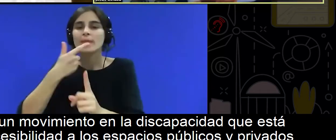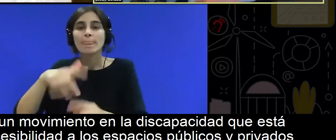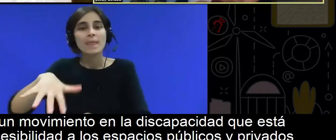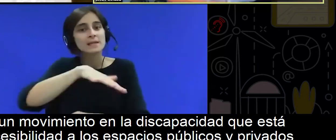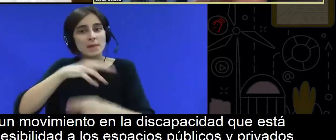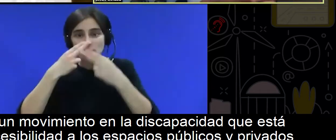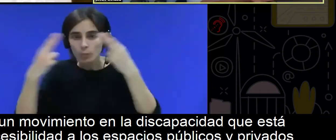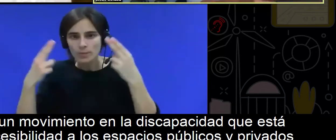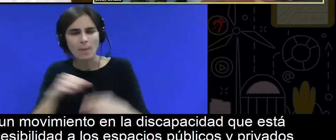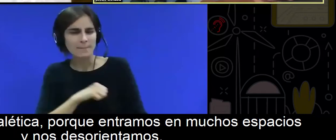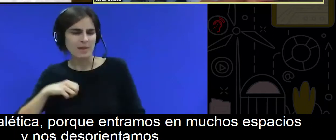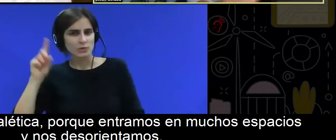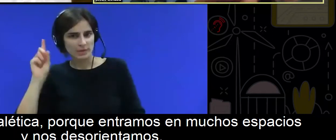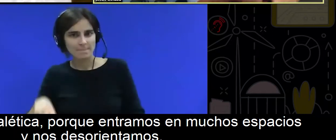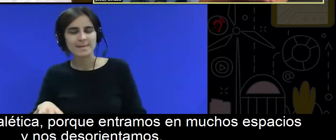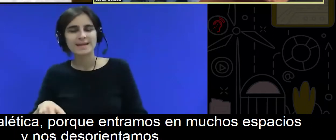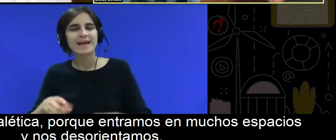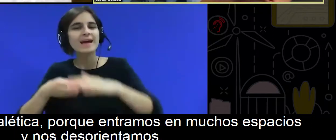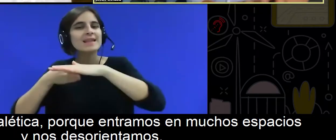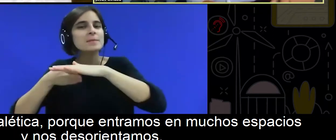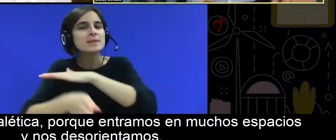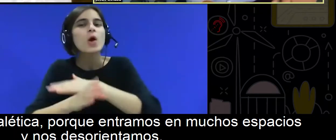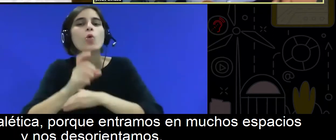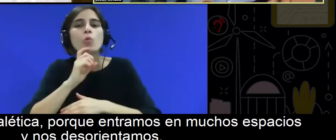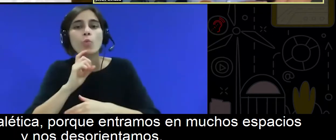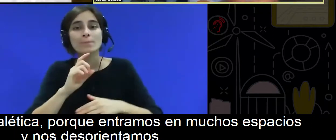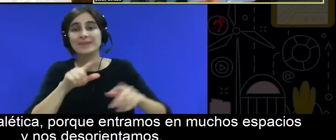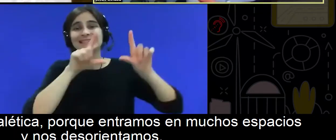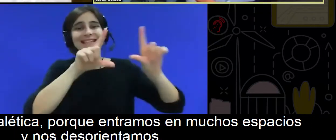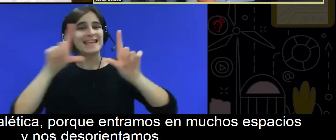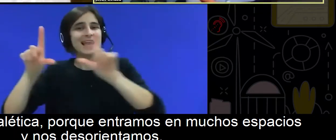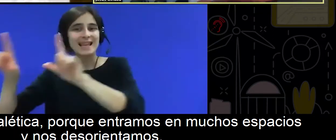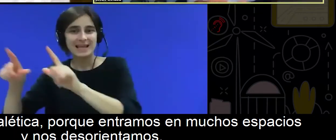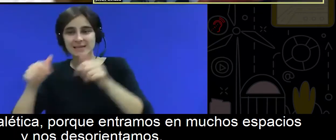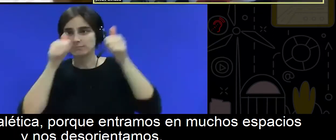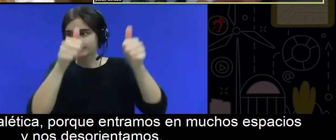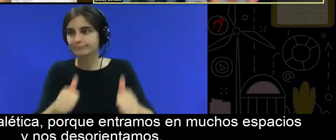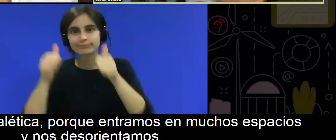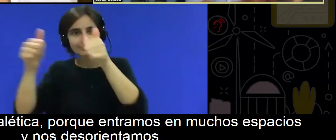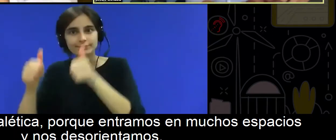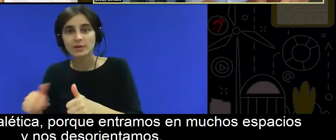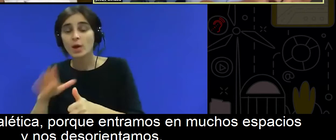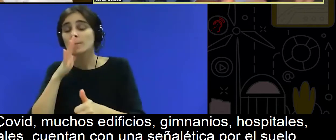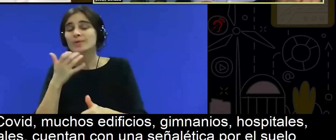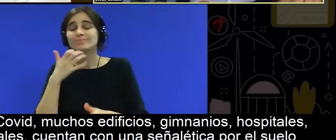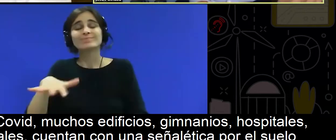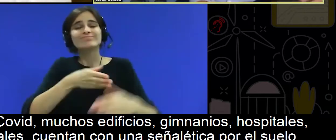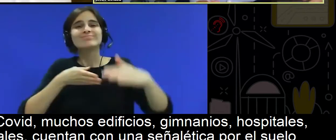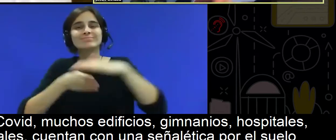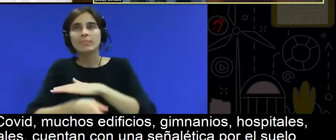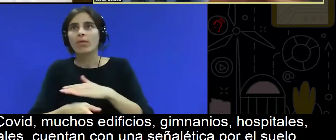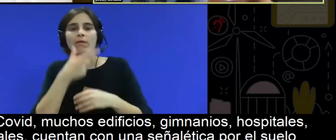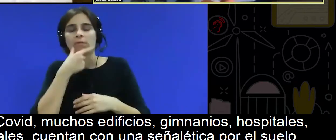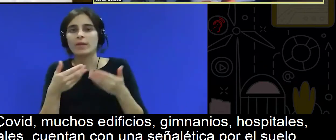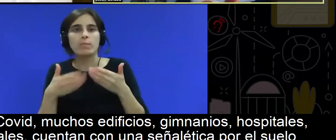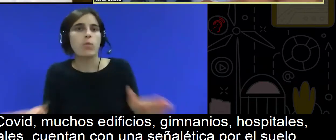y privados también, lógicamente, a través de la señalética, ¿no? Porque entramos en muchos espacios y nos desorientamos, ¿no? Hoy en día, por el